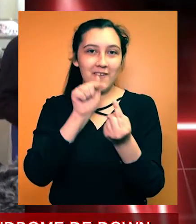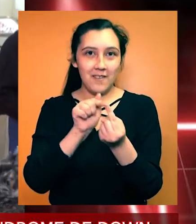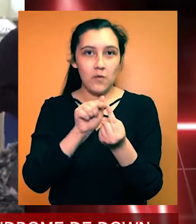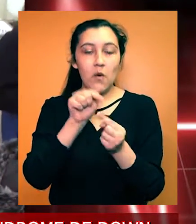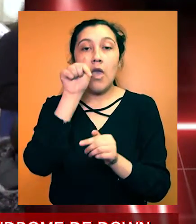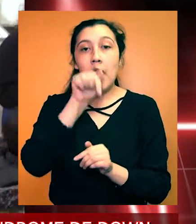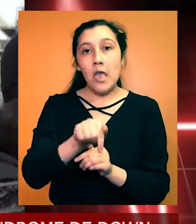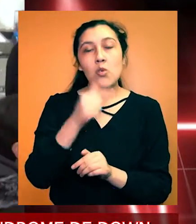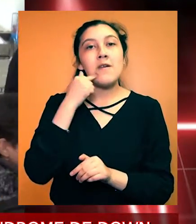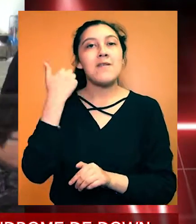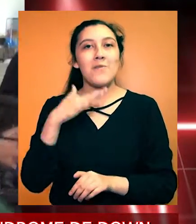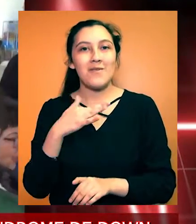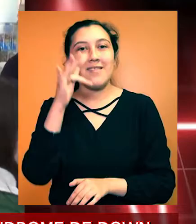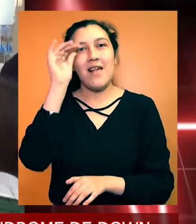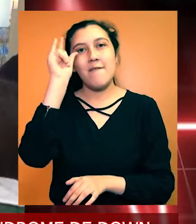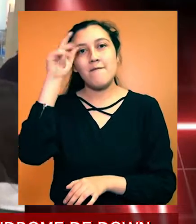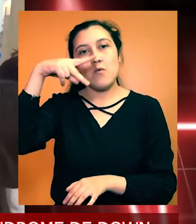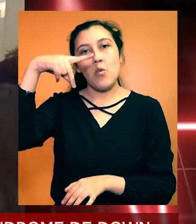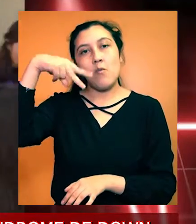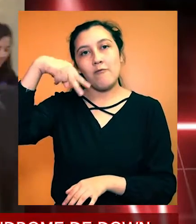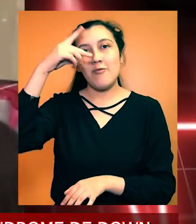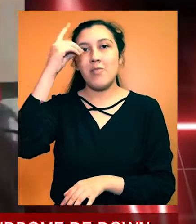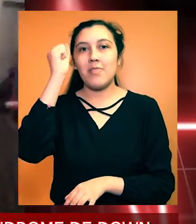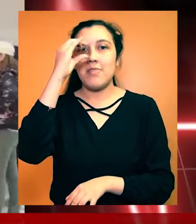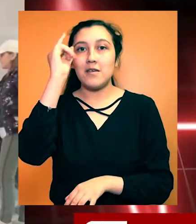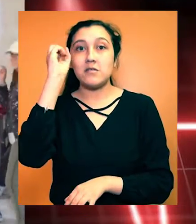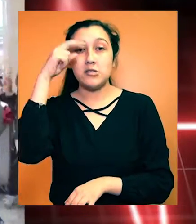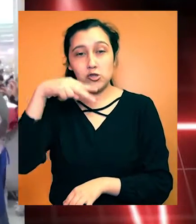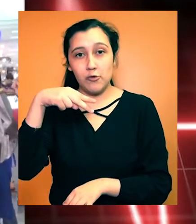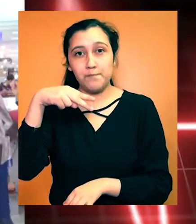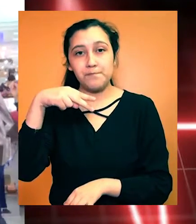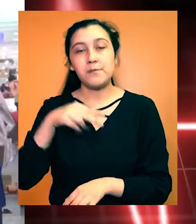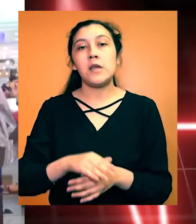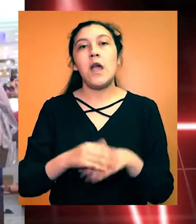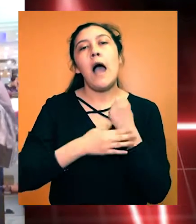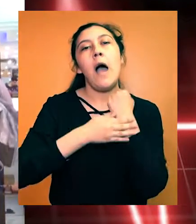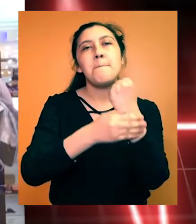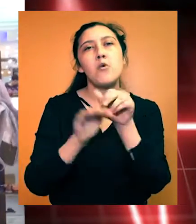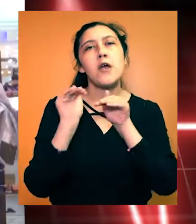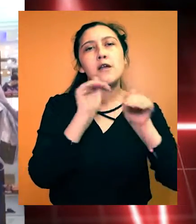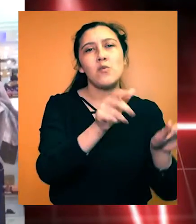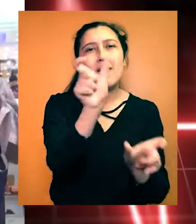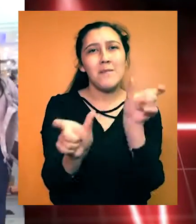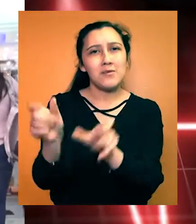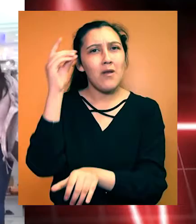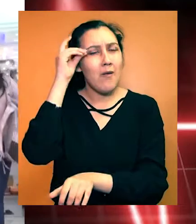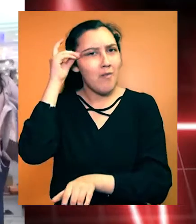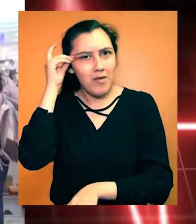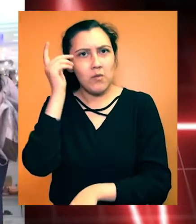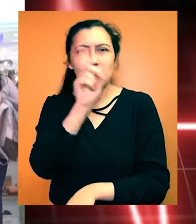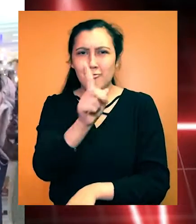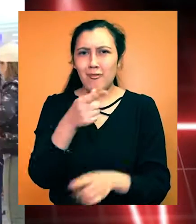es el mensaje que entrega la Fundación Síndrome de Amor, que se encarga de apoyar y trabajar con quienes poseen esta condición y que por ello no los hace distintos a los